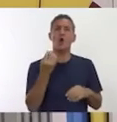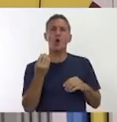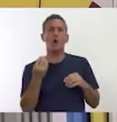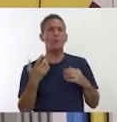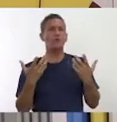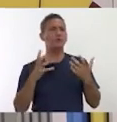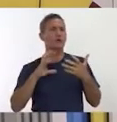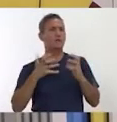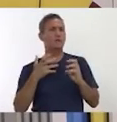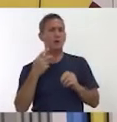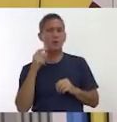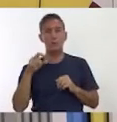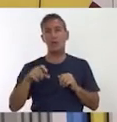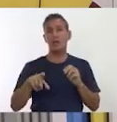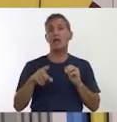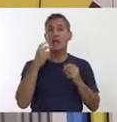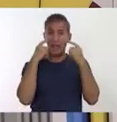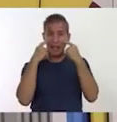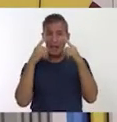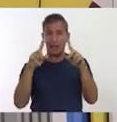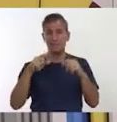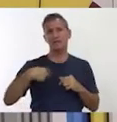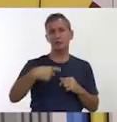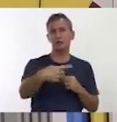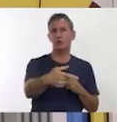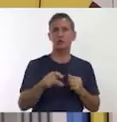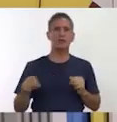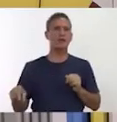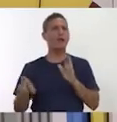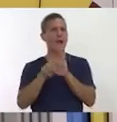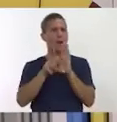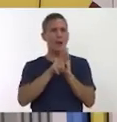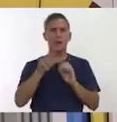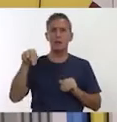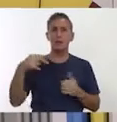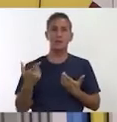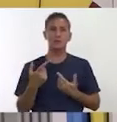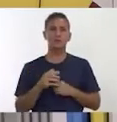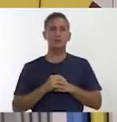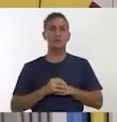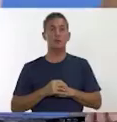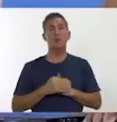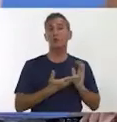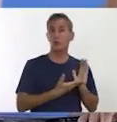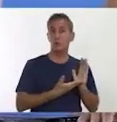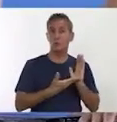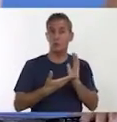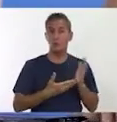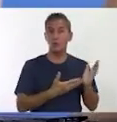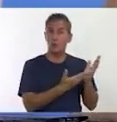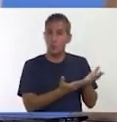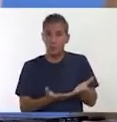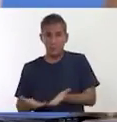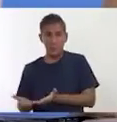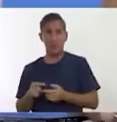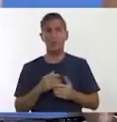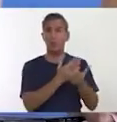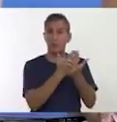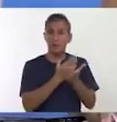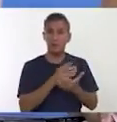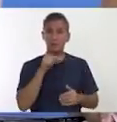carro, muchas aplicaciones en la vida diaria que tienen las leyes de Newton. Por lo tanto, lo invitamos